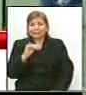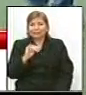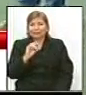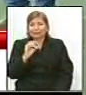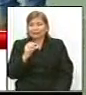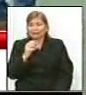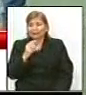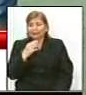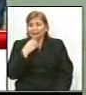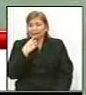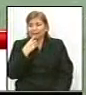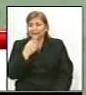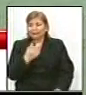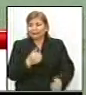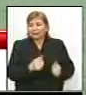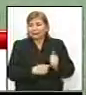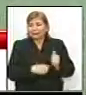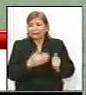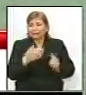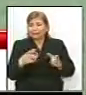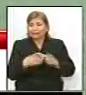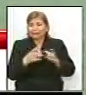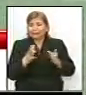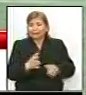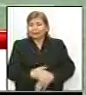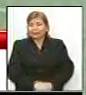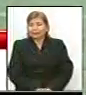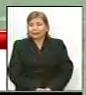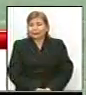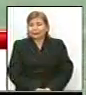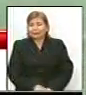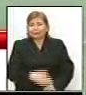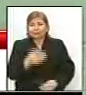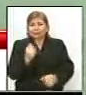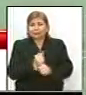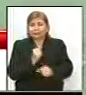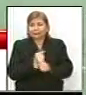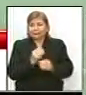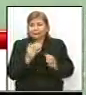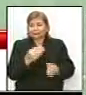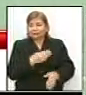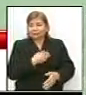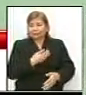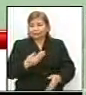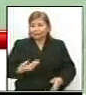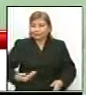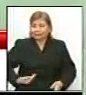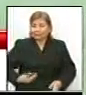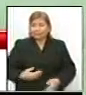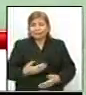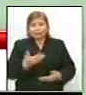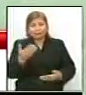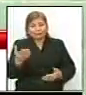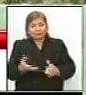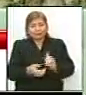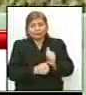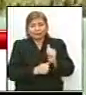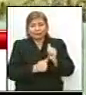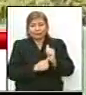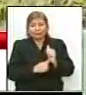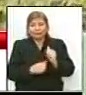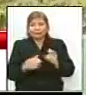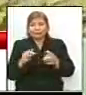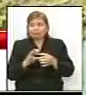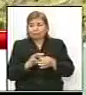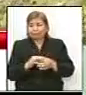Huamán, también a la otra congresista, a nuestros funcionarios de parte del Estado, a nuestros hermanos